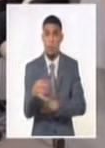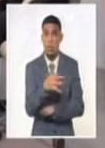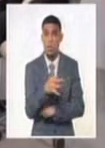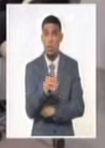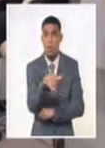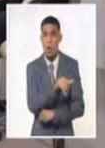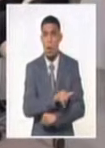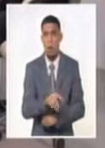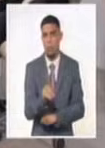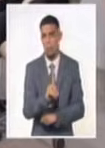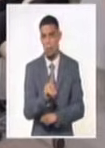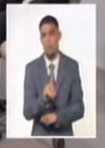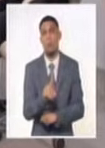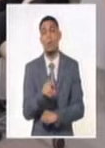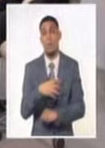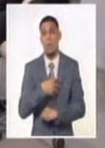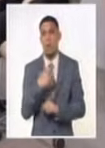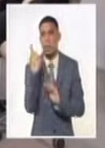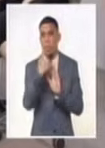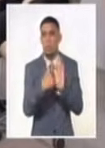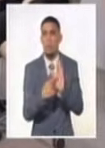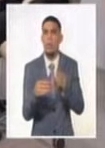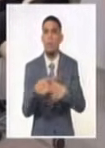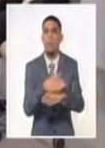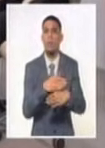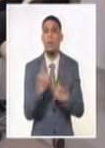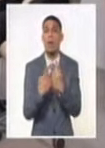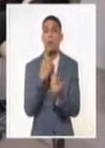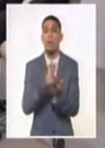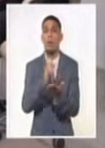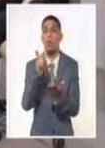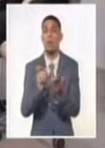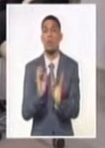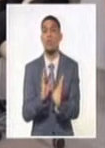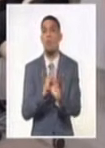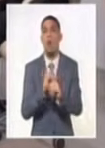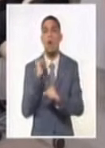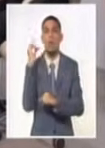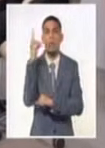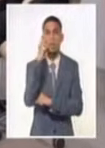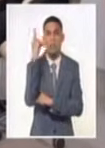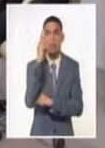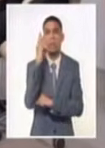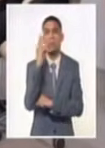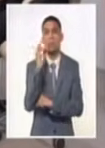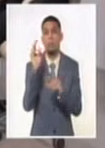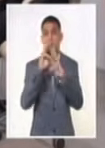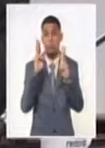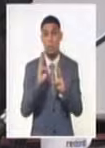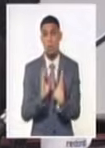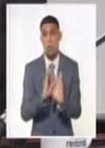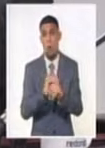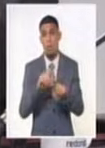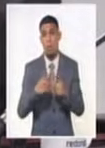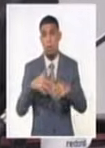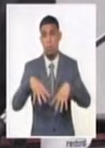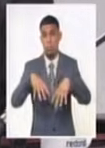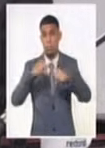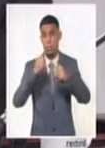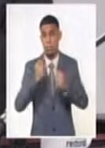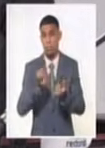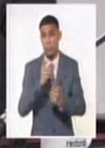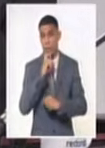diferencias. Hay estudiantes que no tienen acceso a las tecnologías o incluso teniendo acceso no tienen la misma conectividad en